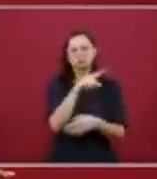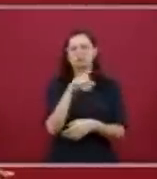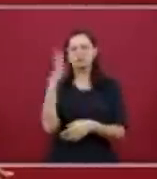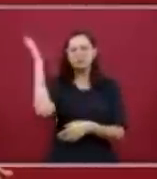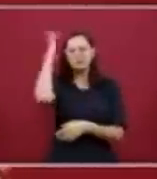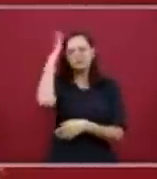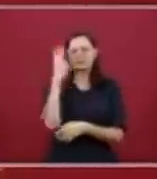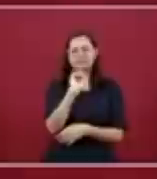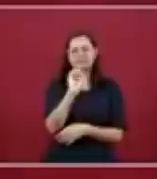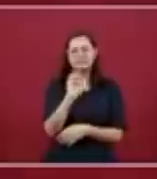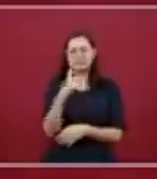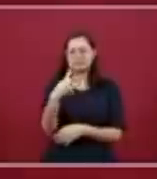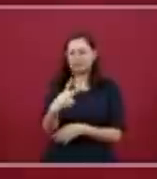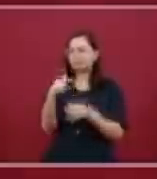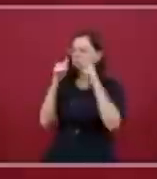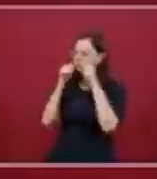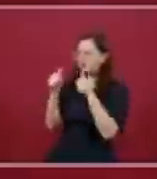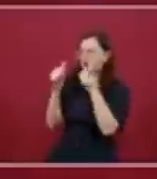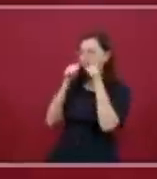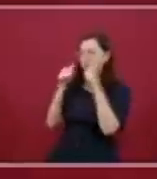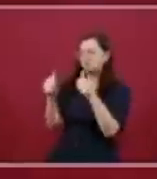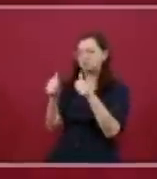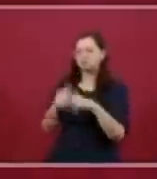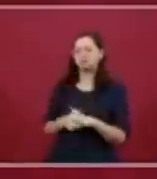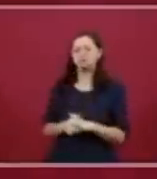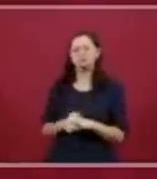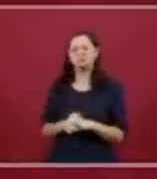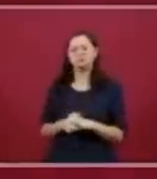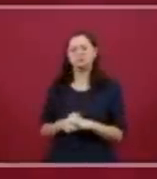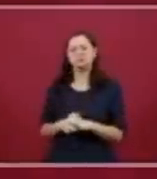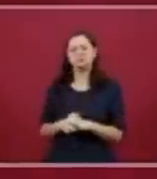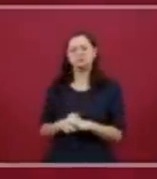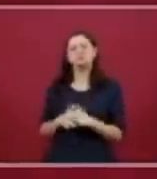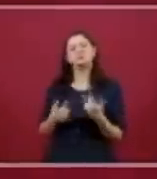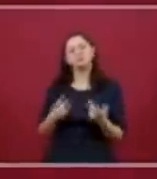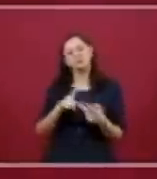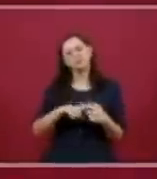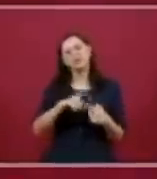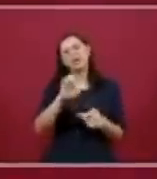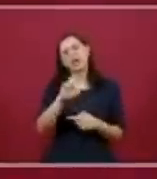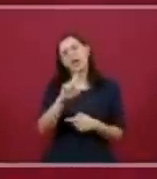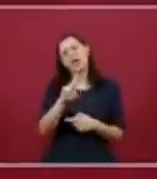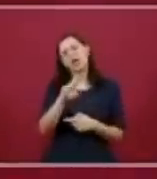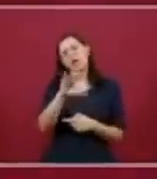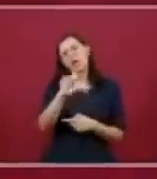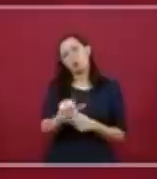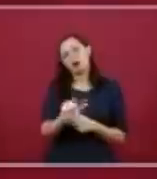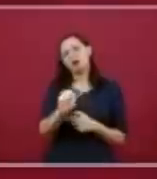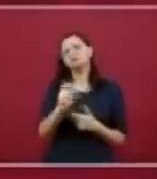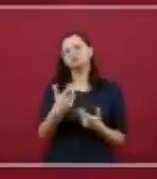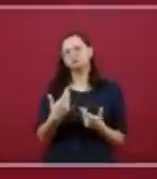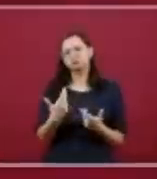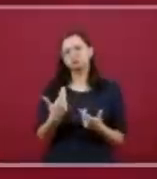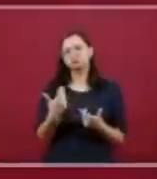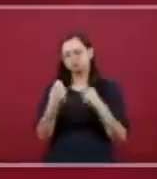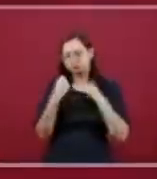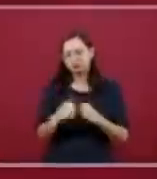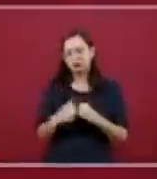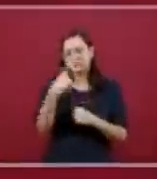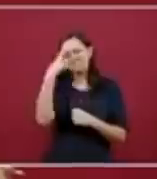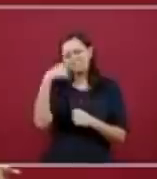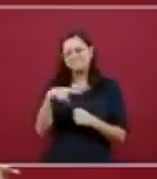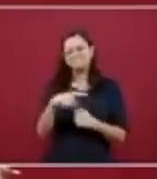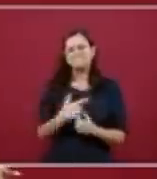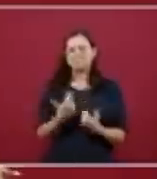secretario Esteban Moctezuma, por medio de EDUCA, que es SECADESU, para asegurarnos que hay